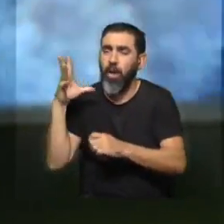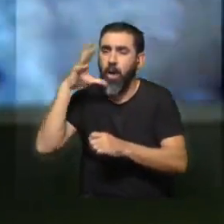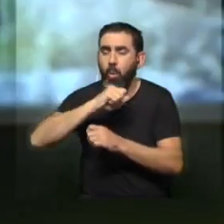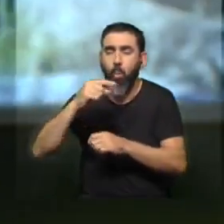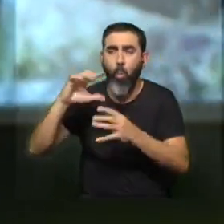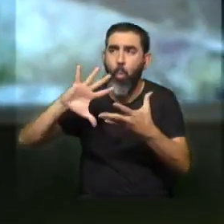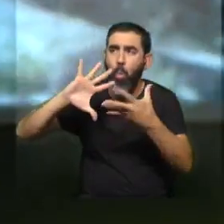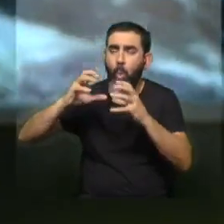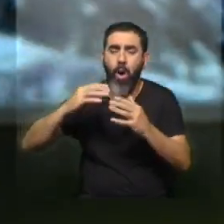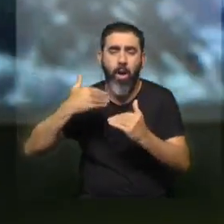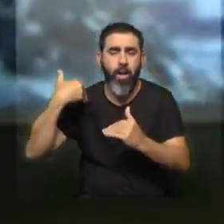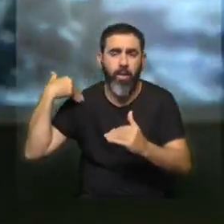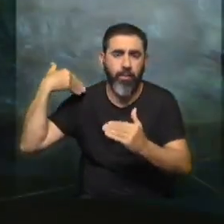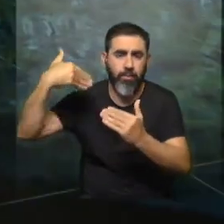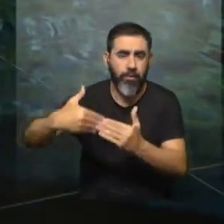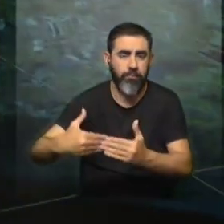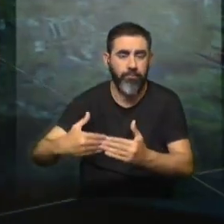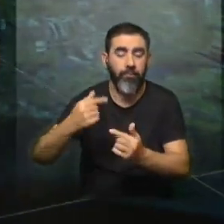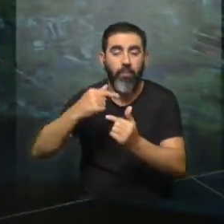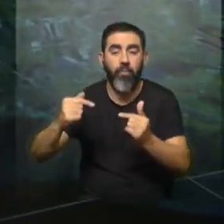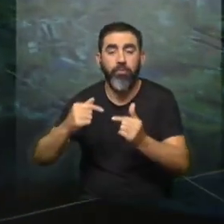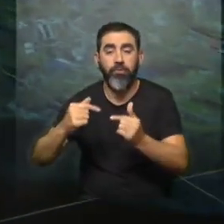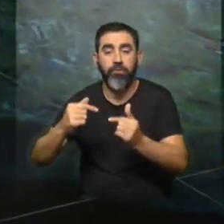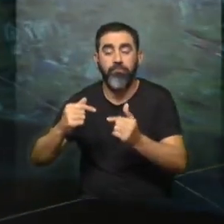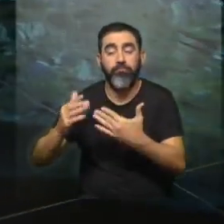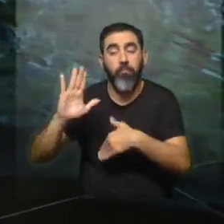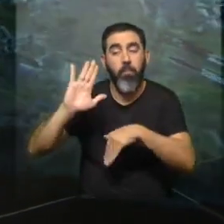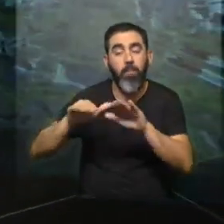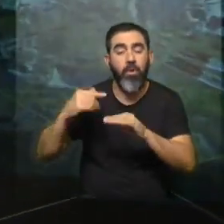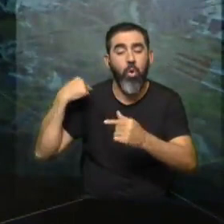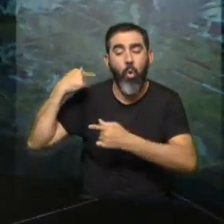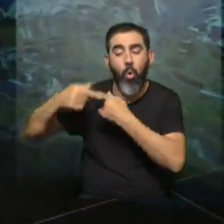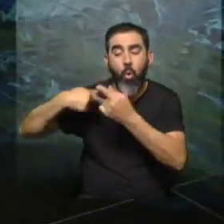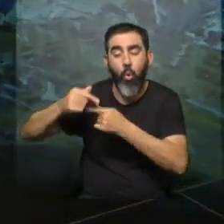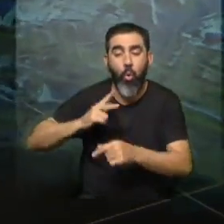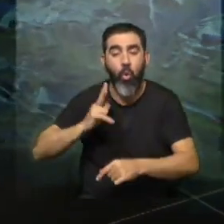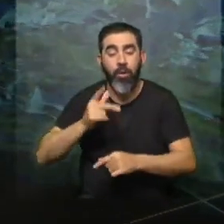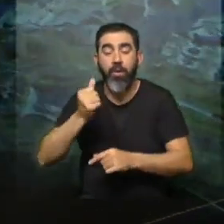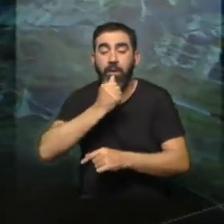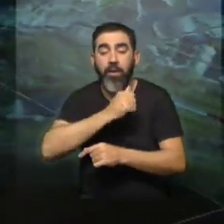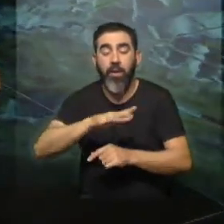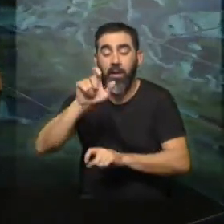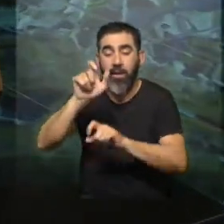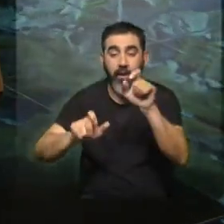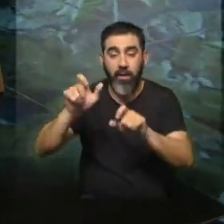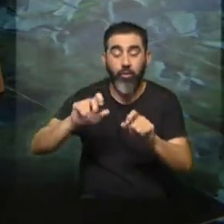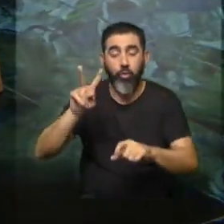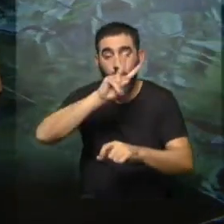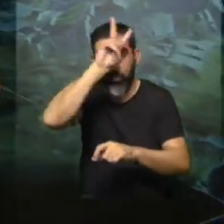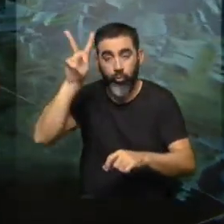tiempo. Entonces, es de las cosas que más nos aproximan a los orígenes de la humanidad y a la historia de nuestros pueblos indígenas